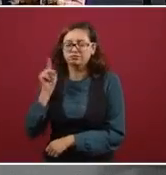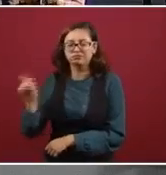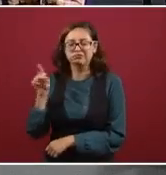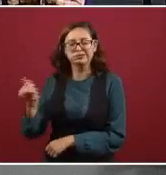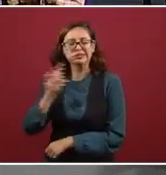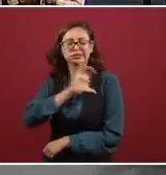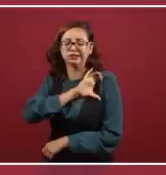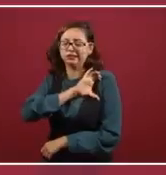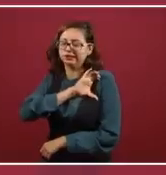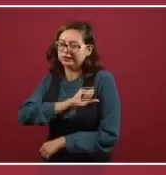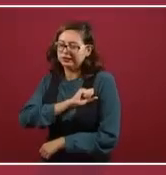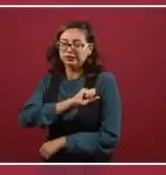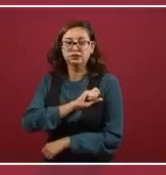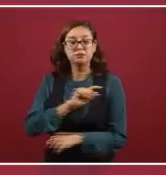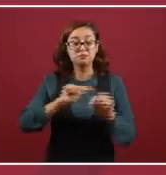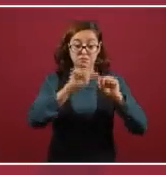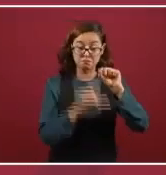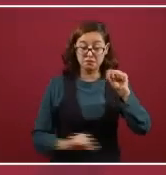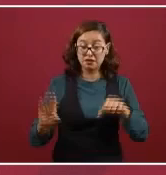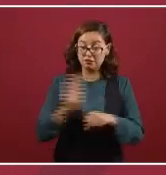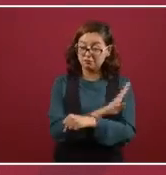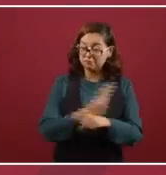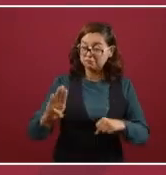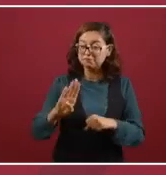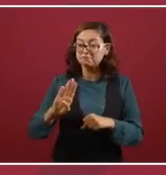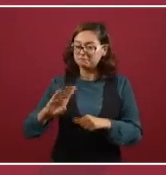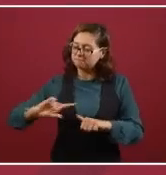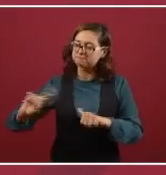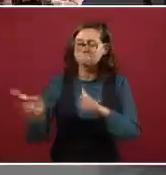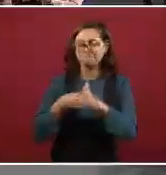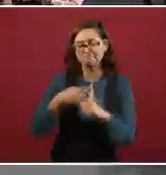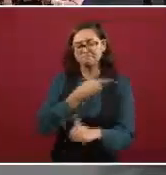por el bien de todos, primero los pobres.